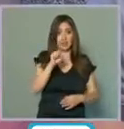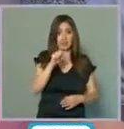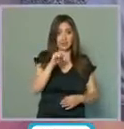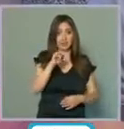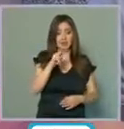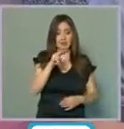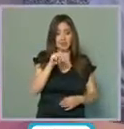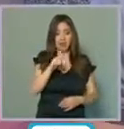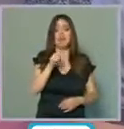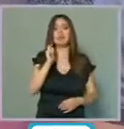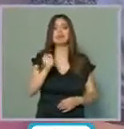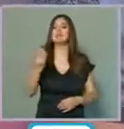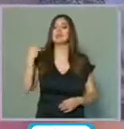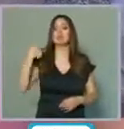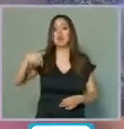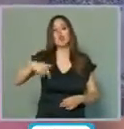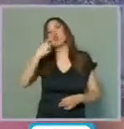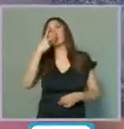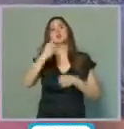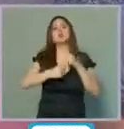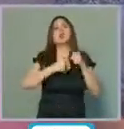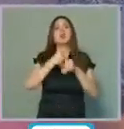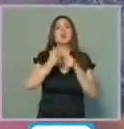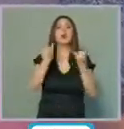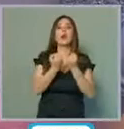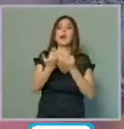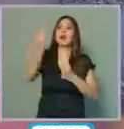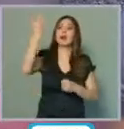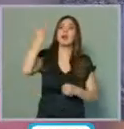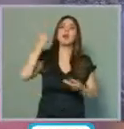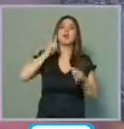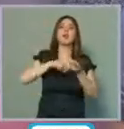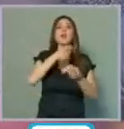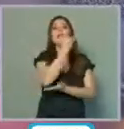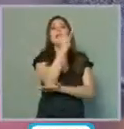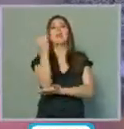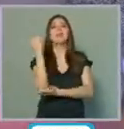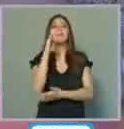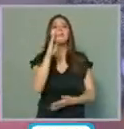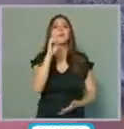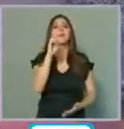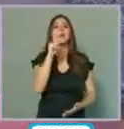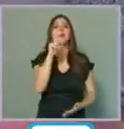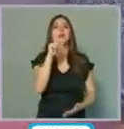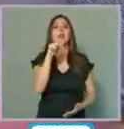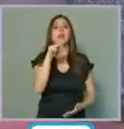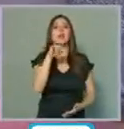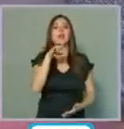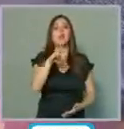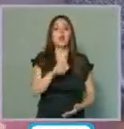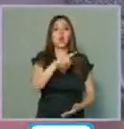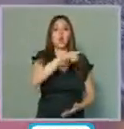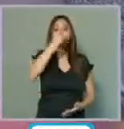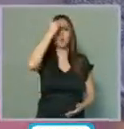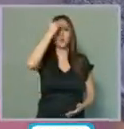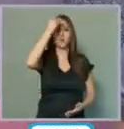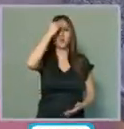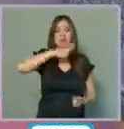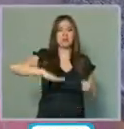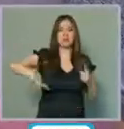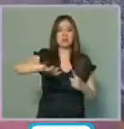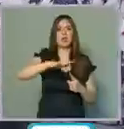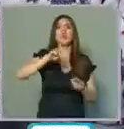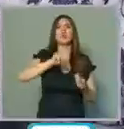joven. Se lleva a cabo igual que el año pasado en el Jardín Botánico del Bosque de Chapultepec. Sí. Y tiene una sede